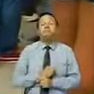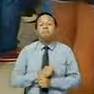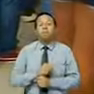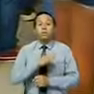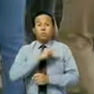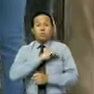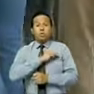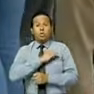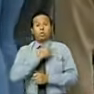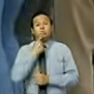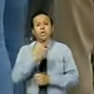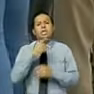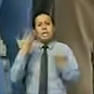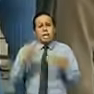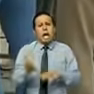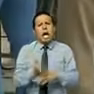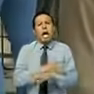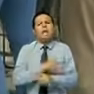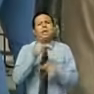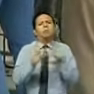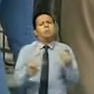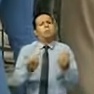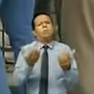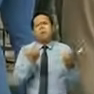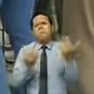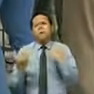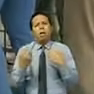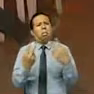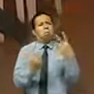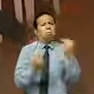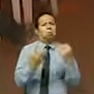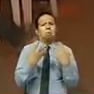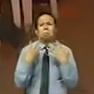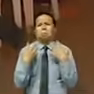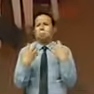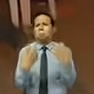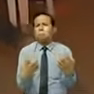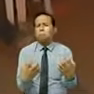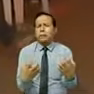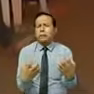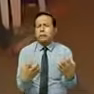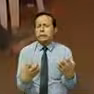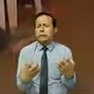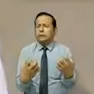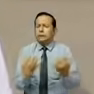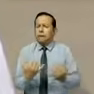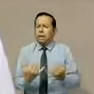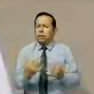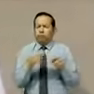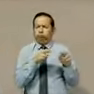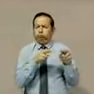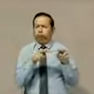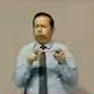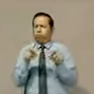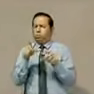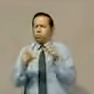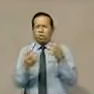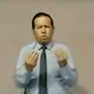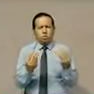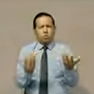este incentivo por el alto ausentismo que se había registrado, pero analizan lo que ha generado. Hasta el momento se han